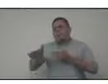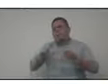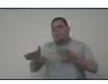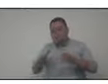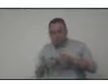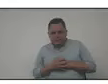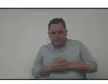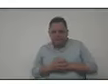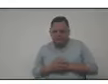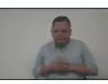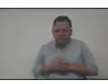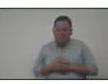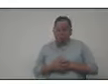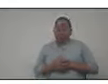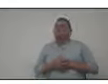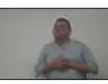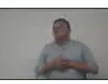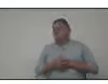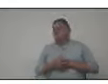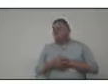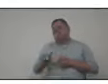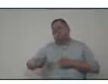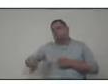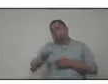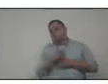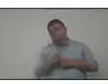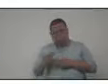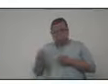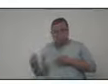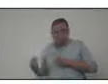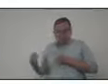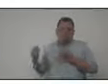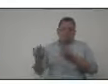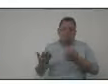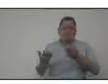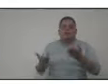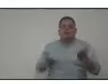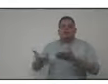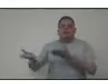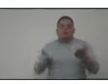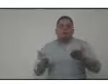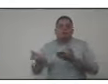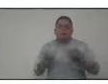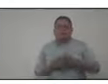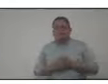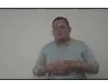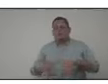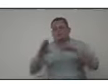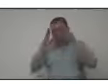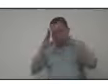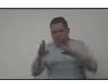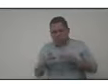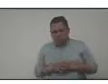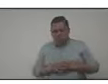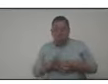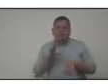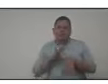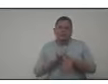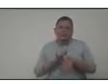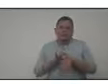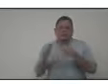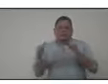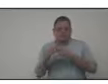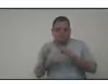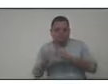domiciliario. Nosotros estamos dando en estos servicios domiciliarios atención de médico en